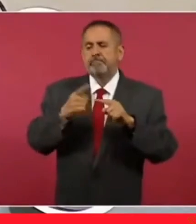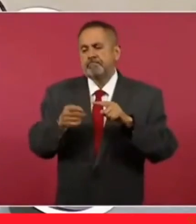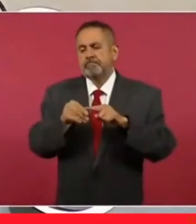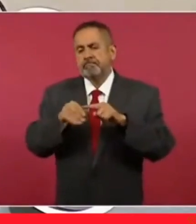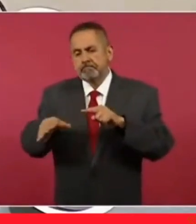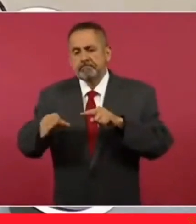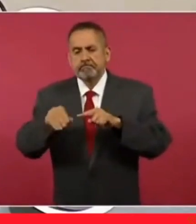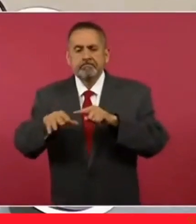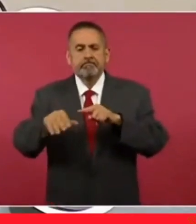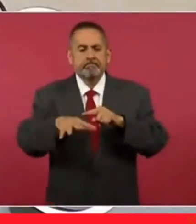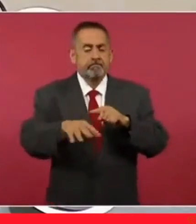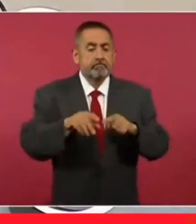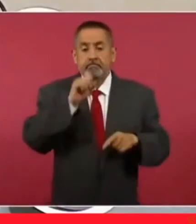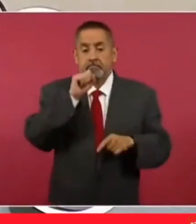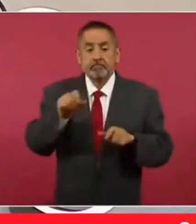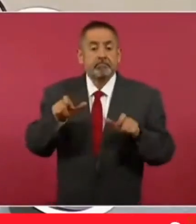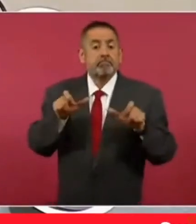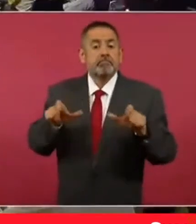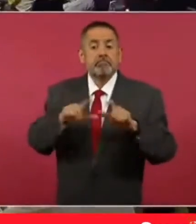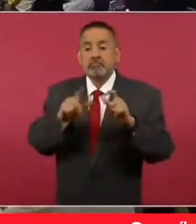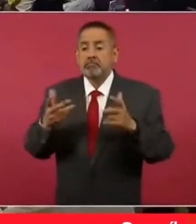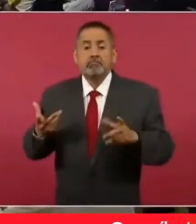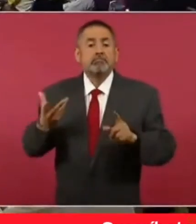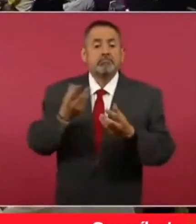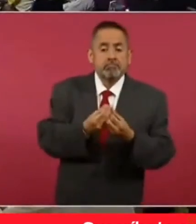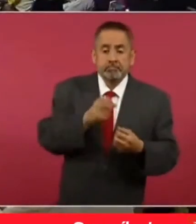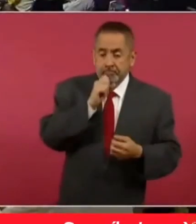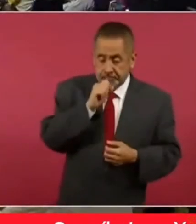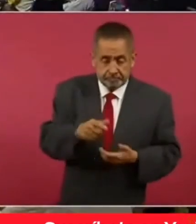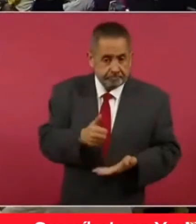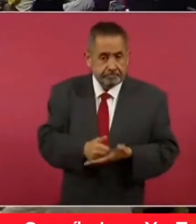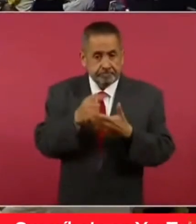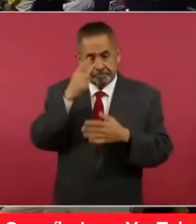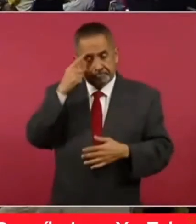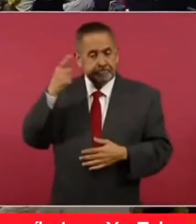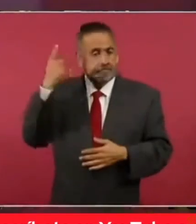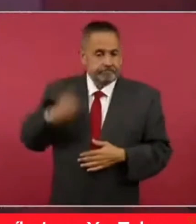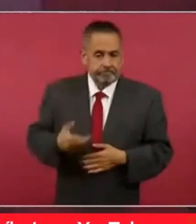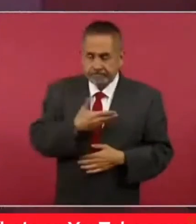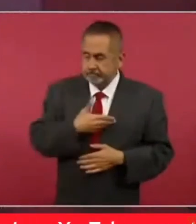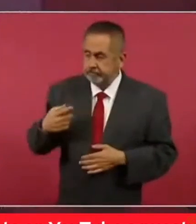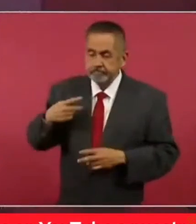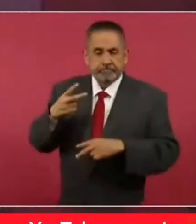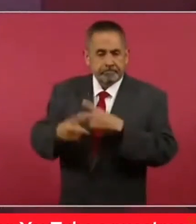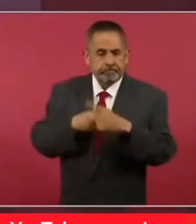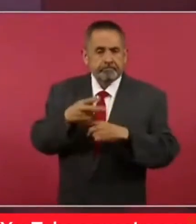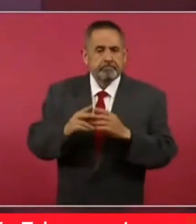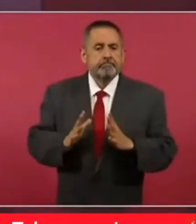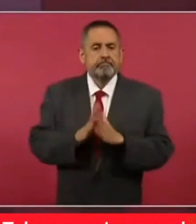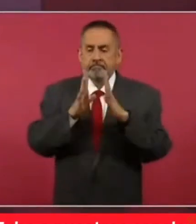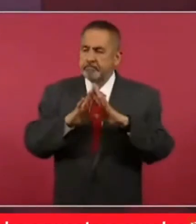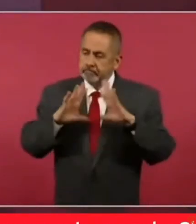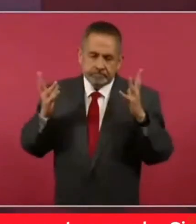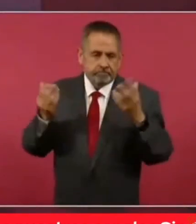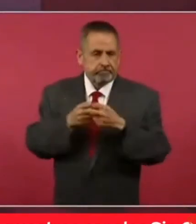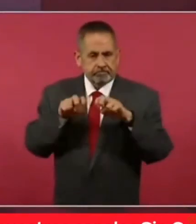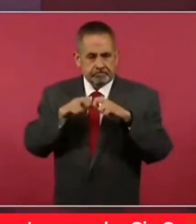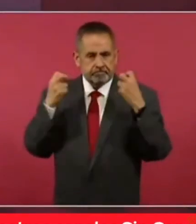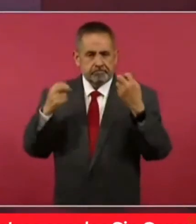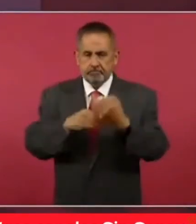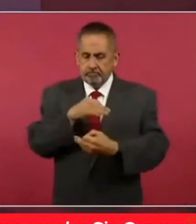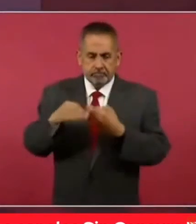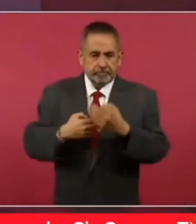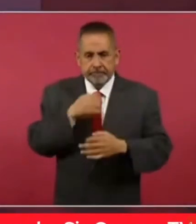otras mesas. Hasta la Guardia Nacional nos está ayudando porque fue la instrucción del presidente que participaran también,